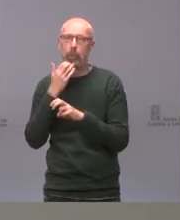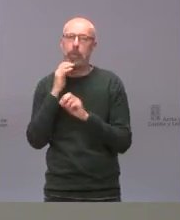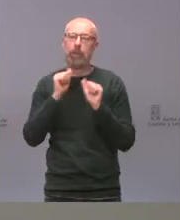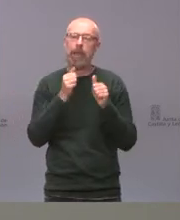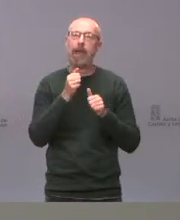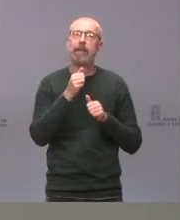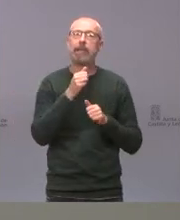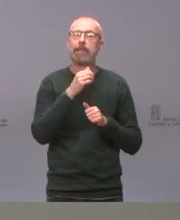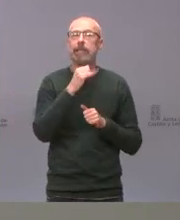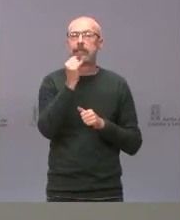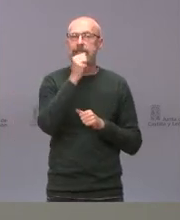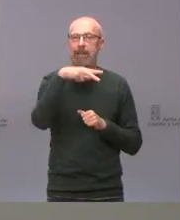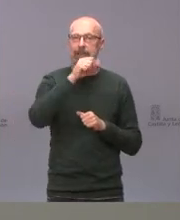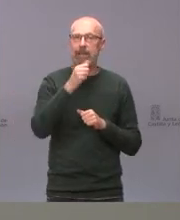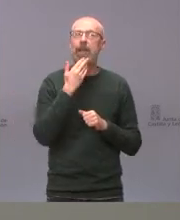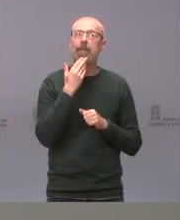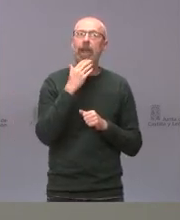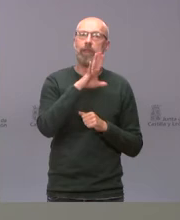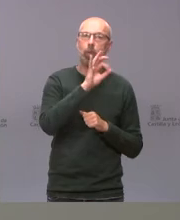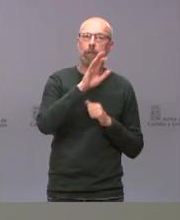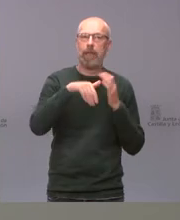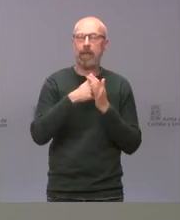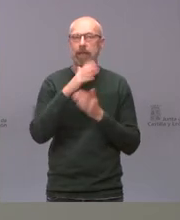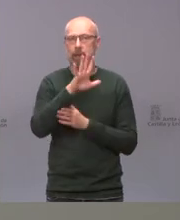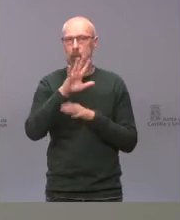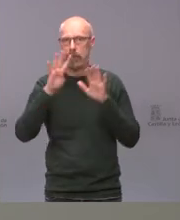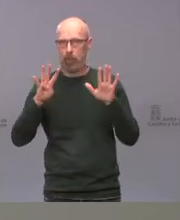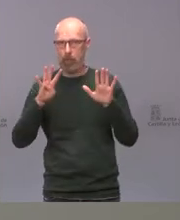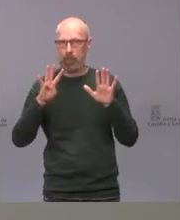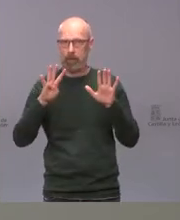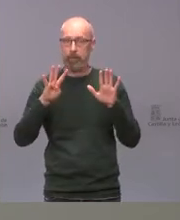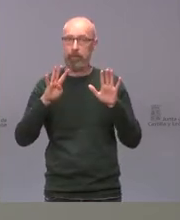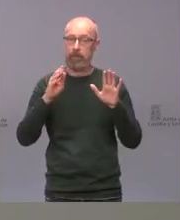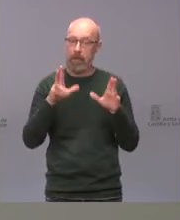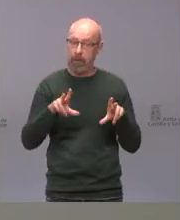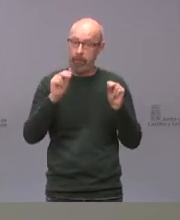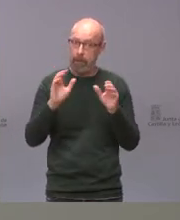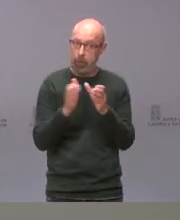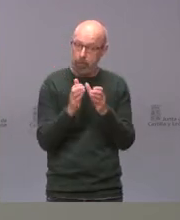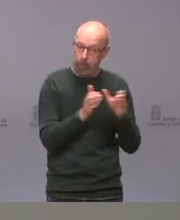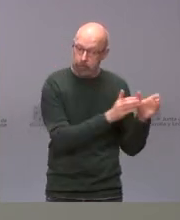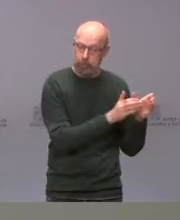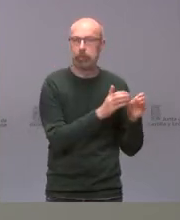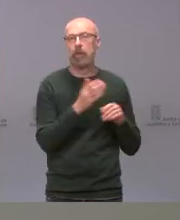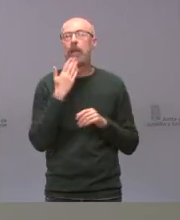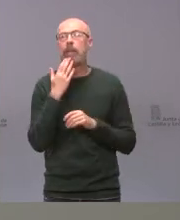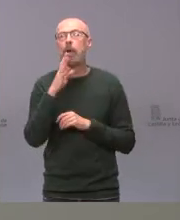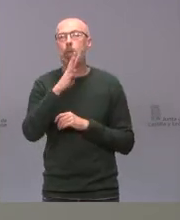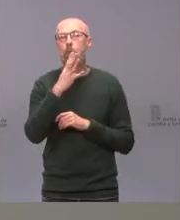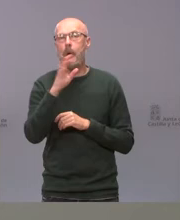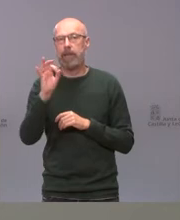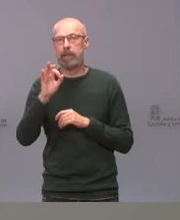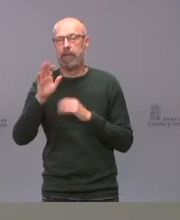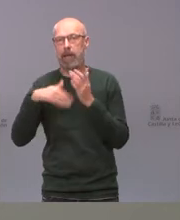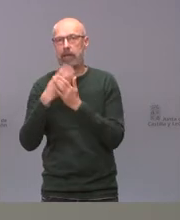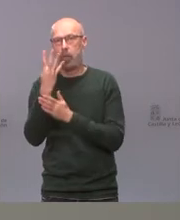a personas de 50 a 59 años, y una vez que se finalice este grupo se pasará a personas de 40 a 49 años y